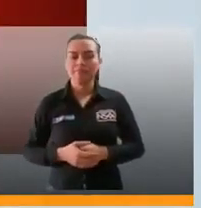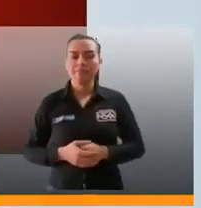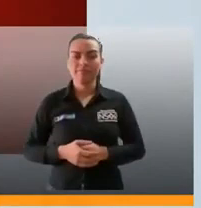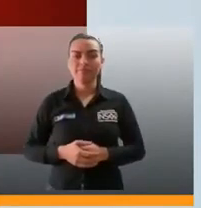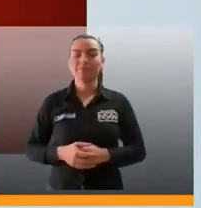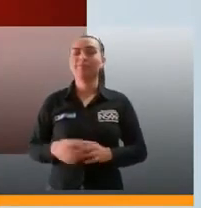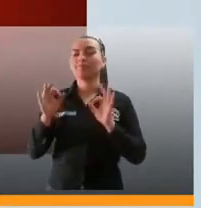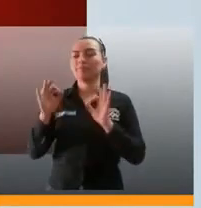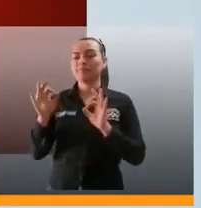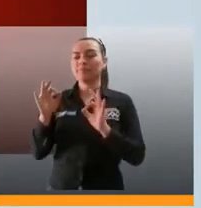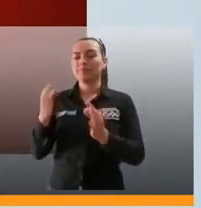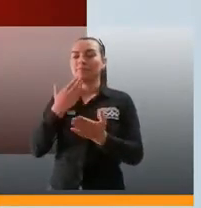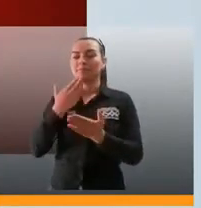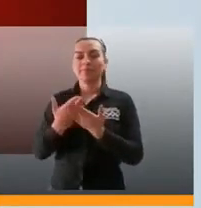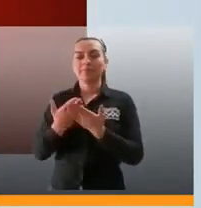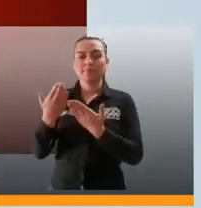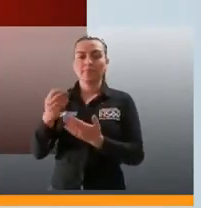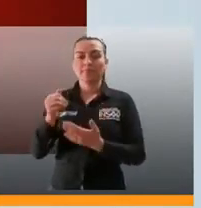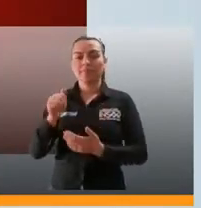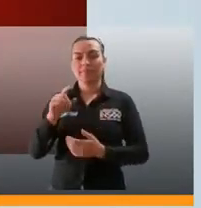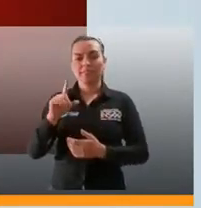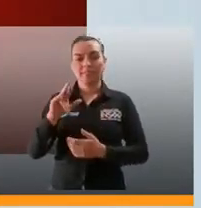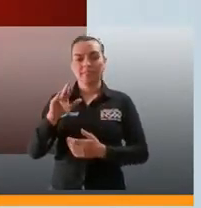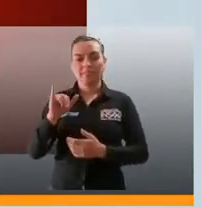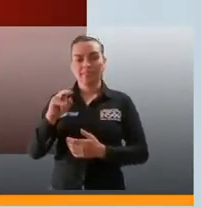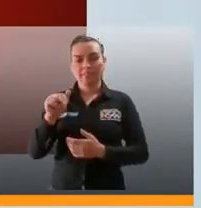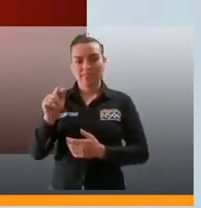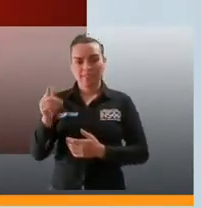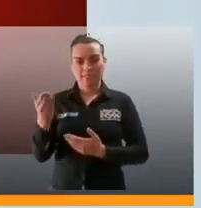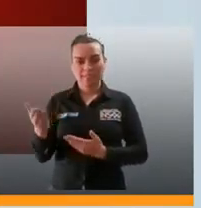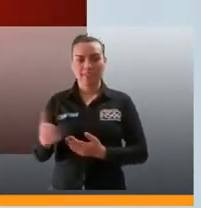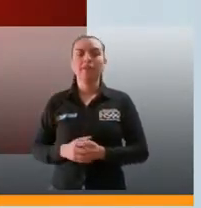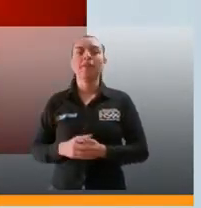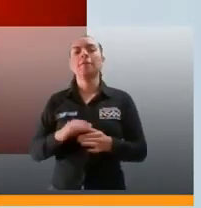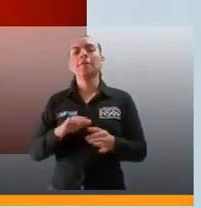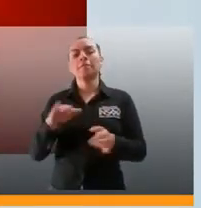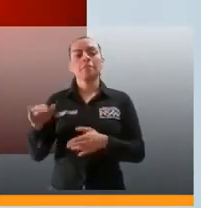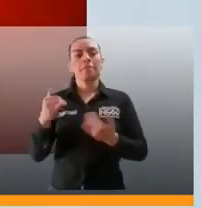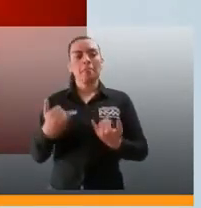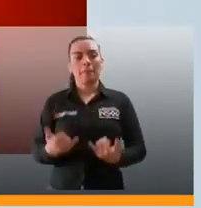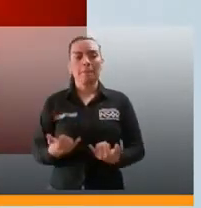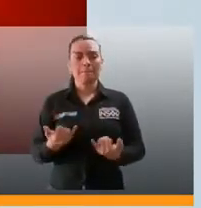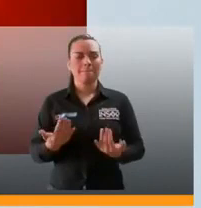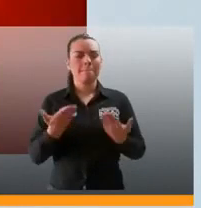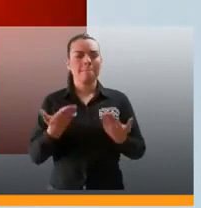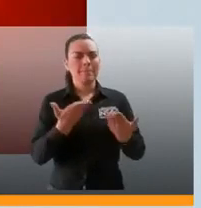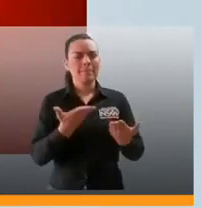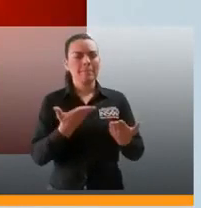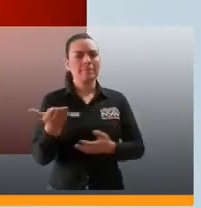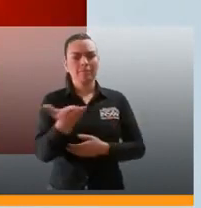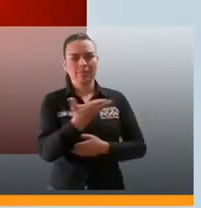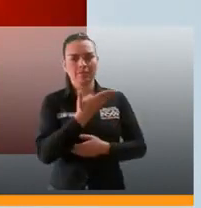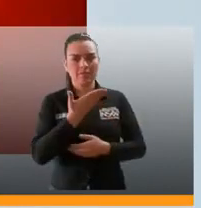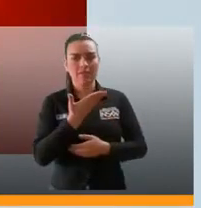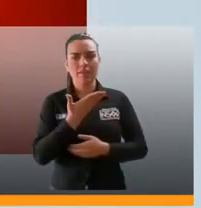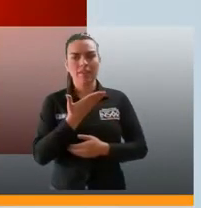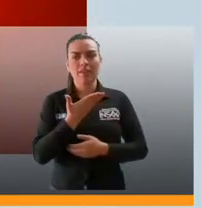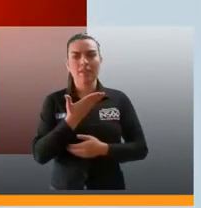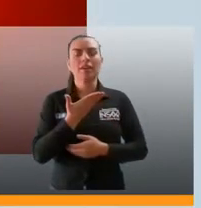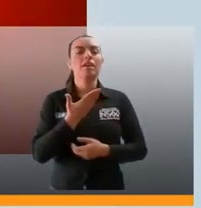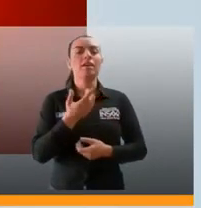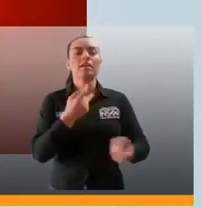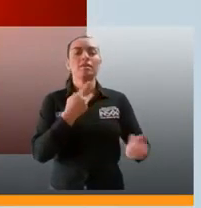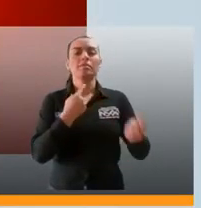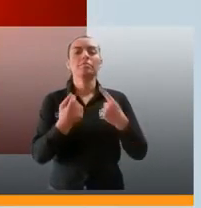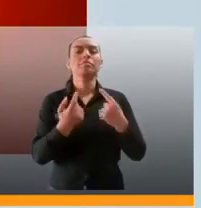Excelente. Gracias, Adriana, por ese complemento. Queremos invitarlos a que participen con preguntas por el